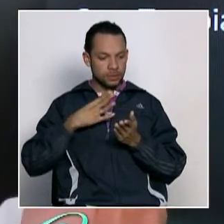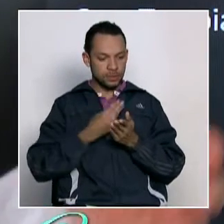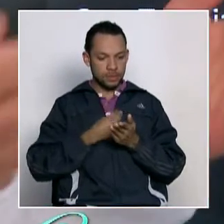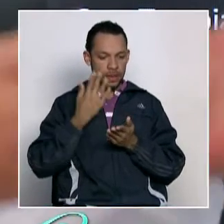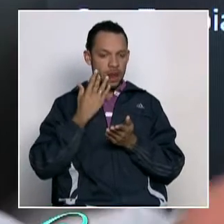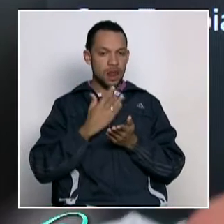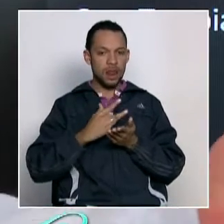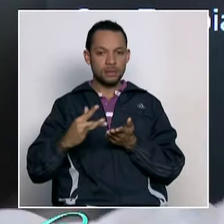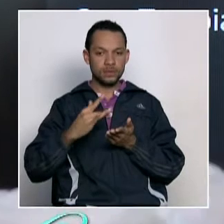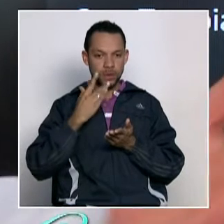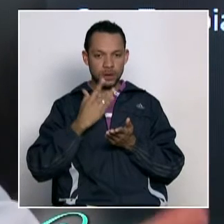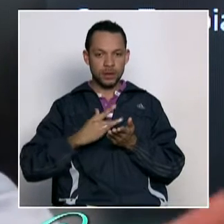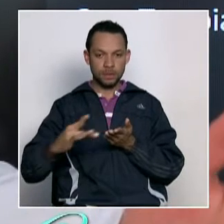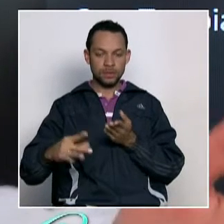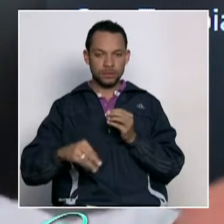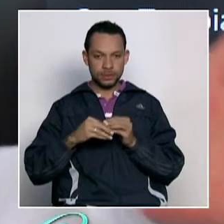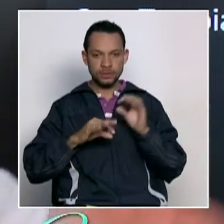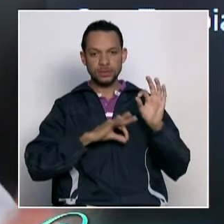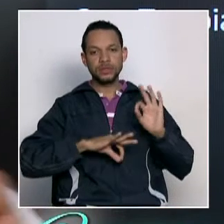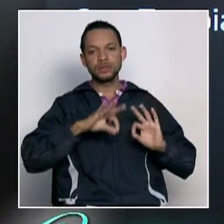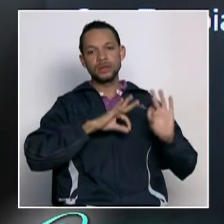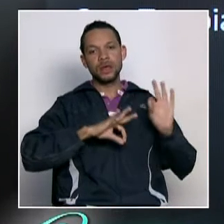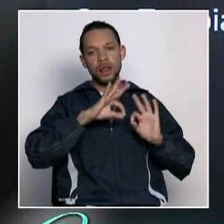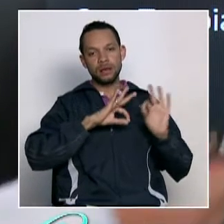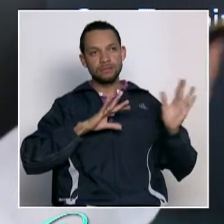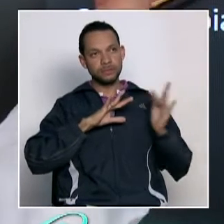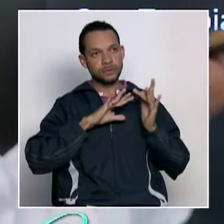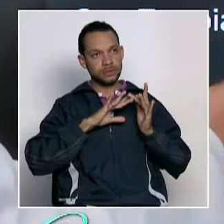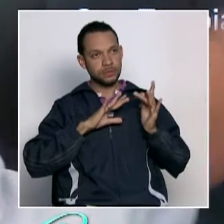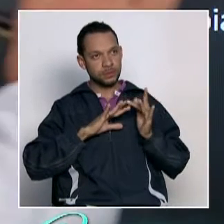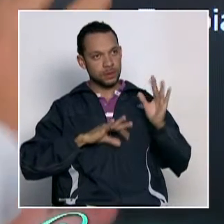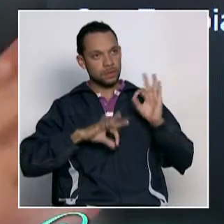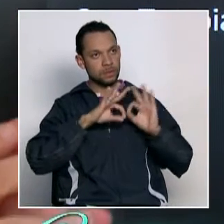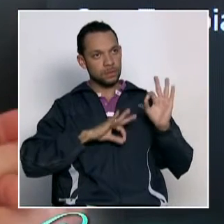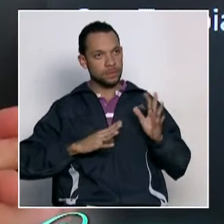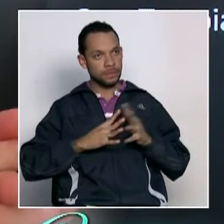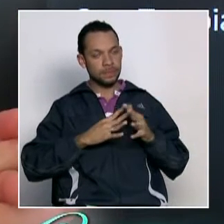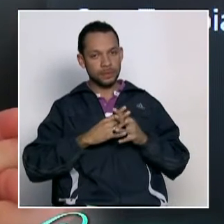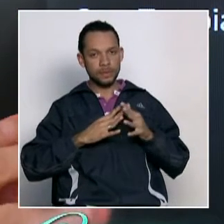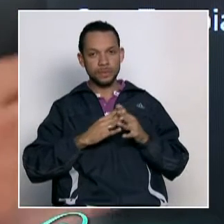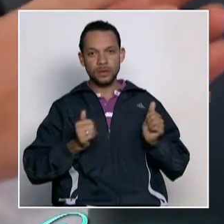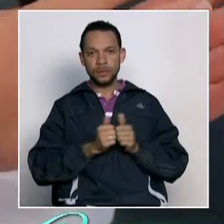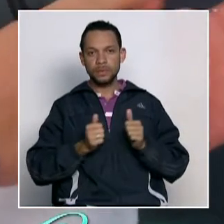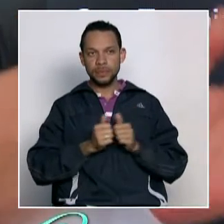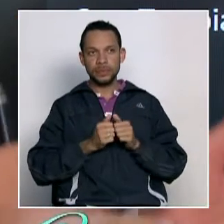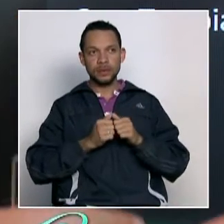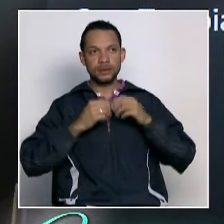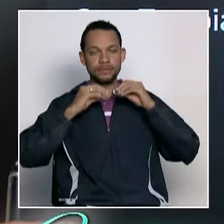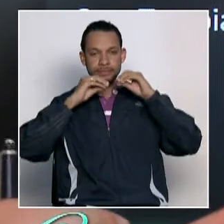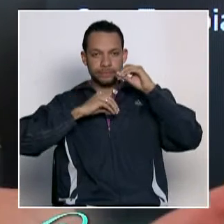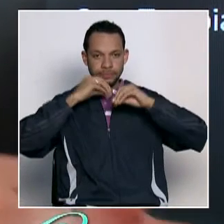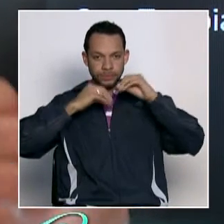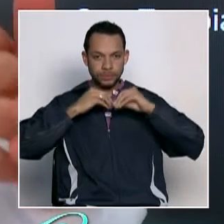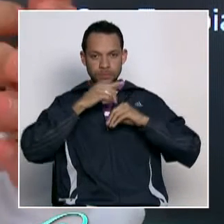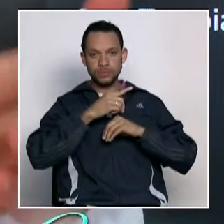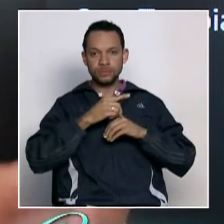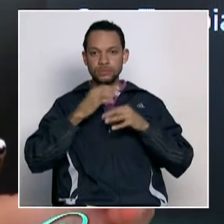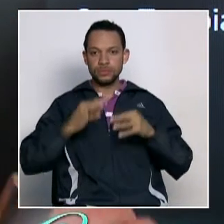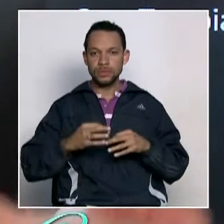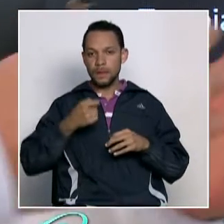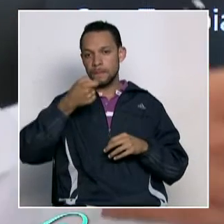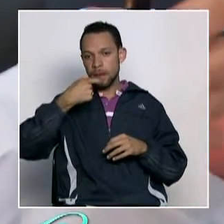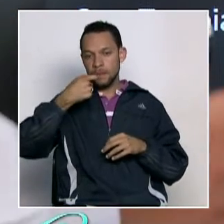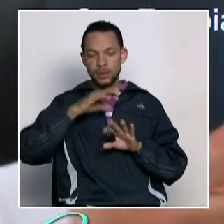muy bien esa zona y hacer un proceso de la medicina biológica, de la medicina integrativa como la terapia neural. Y no mandamos ni antibióticos